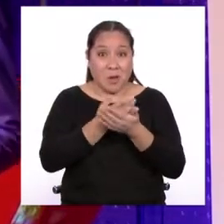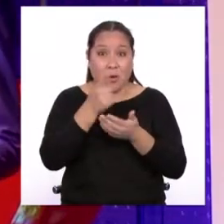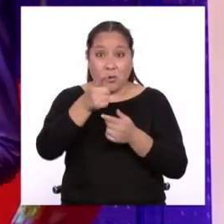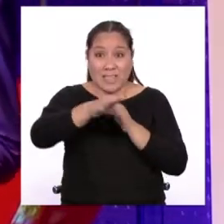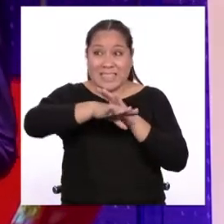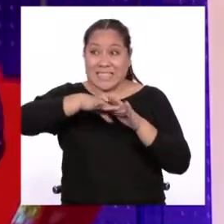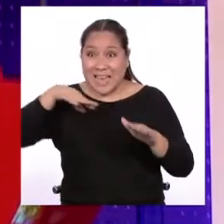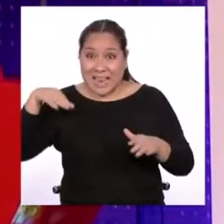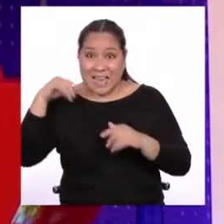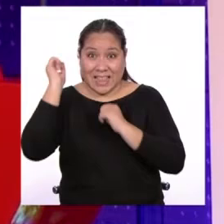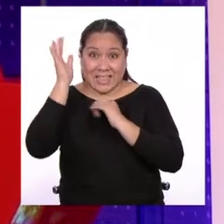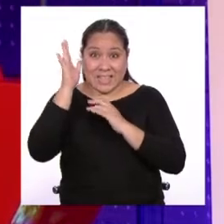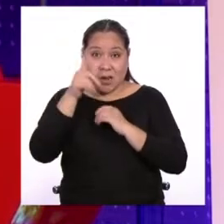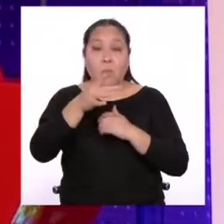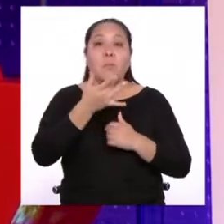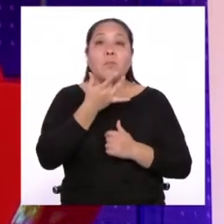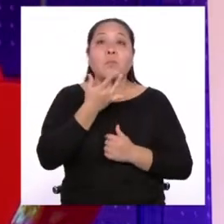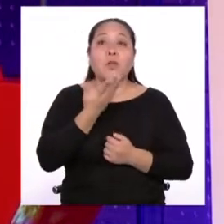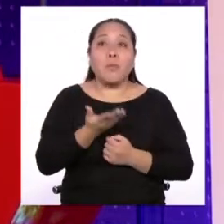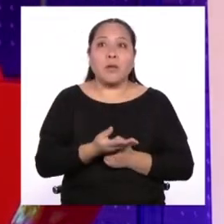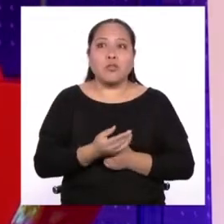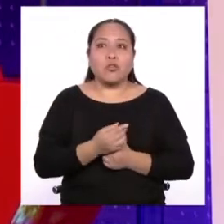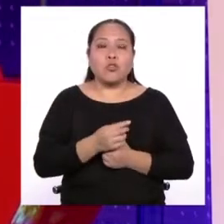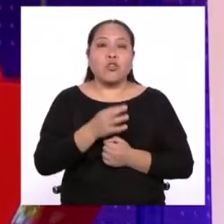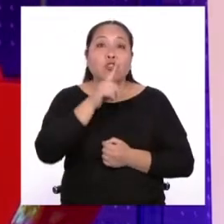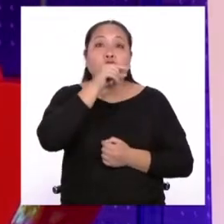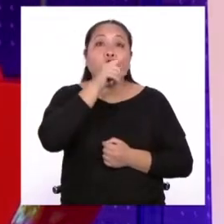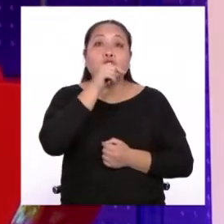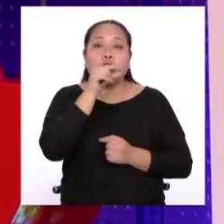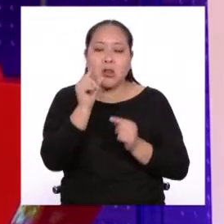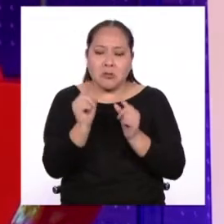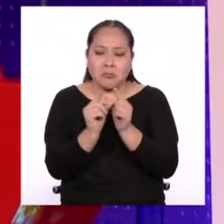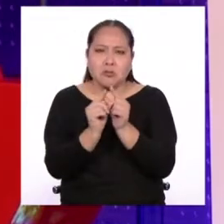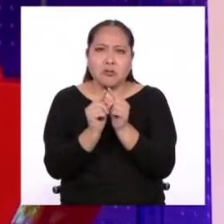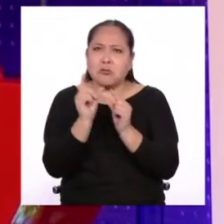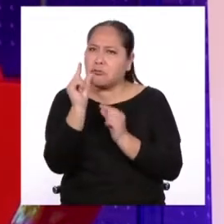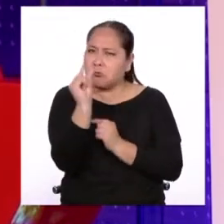charla. Son chocolatitos pequeños de 10 gramos